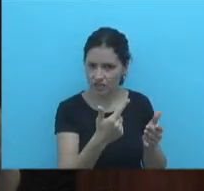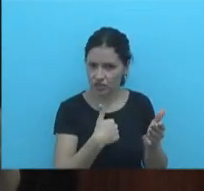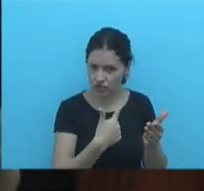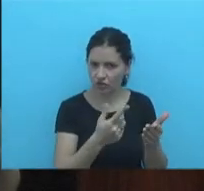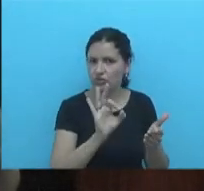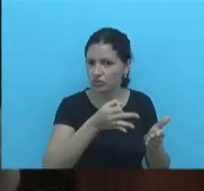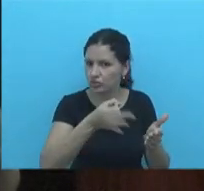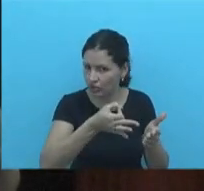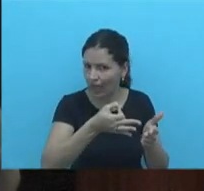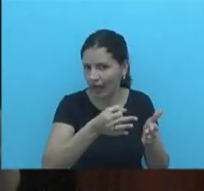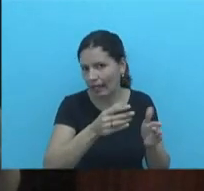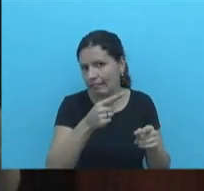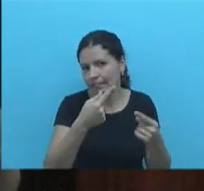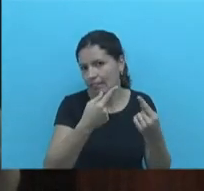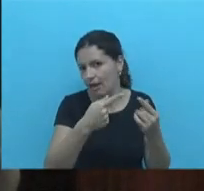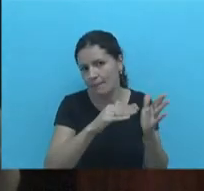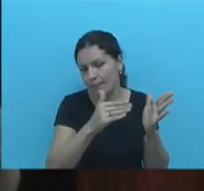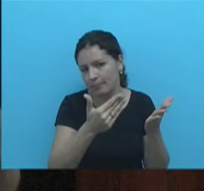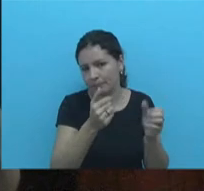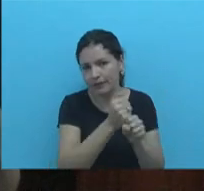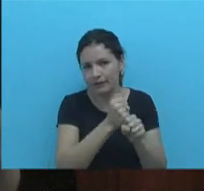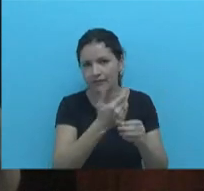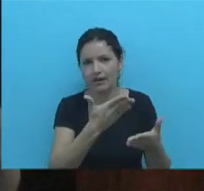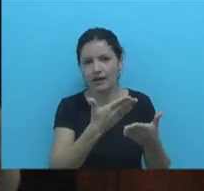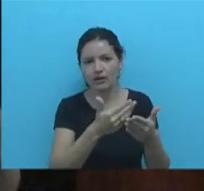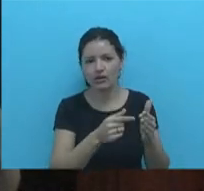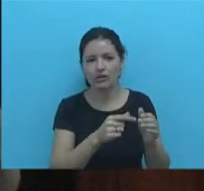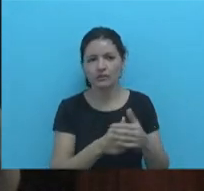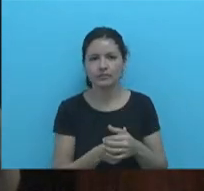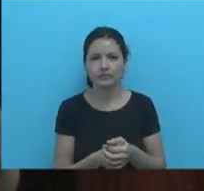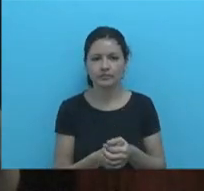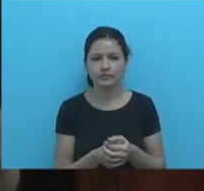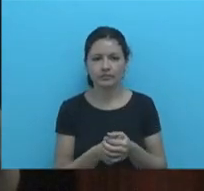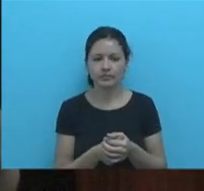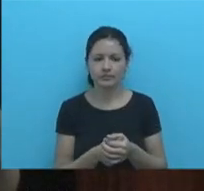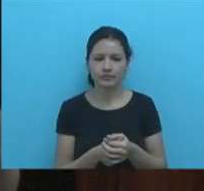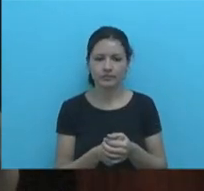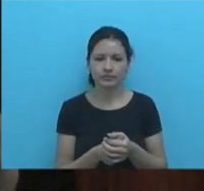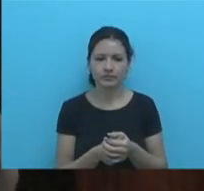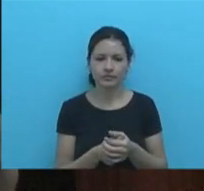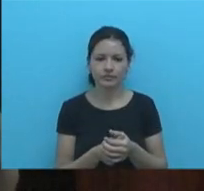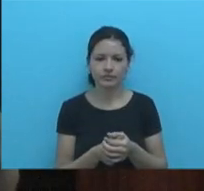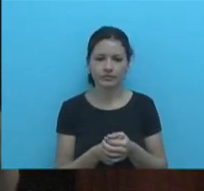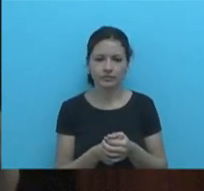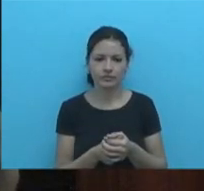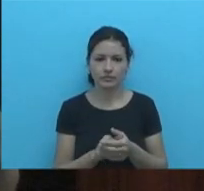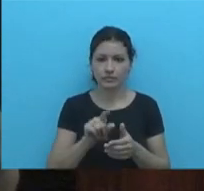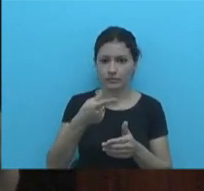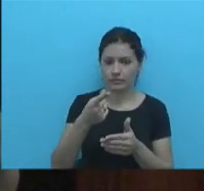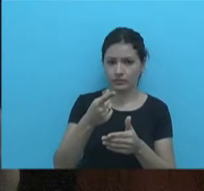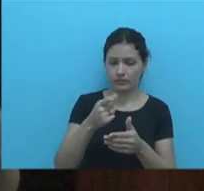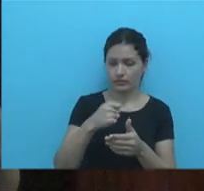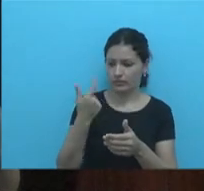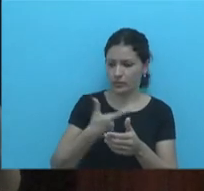certifica que terminó el curso con todos los horarios correspondientes para que el empleador